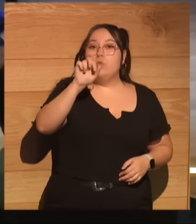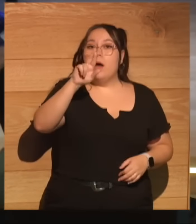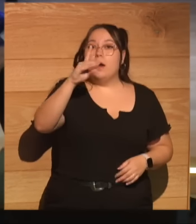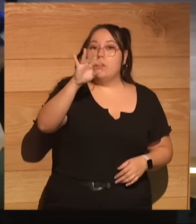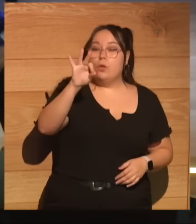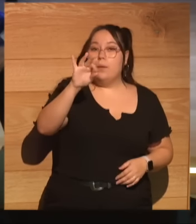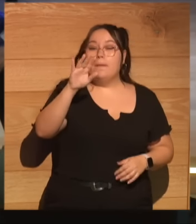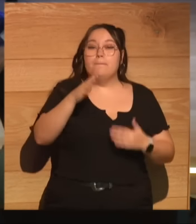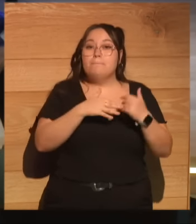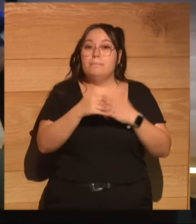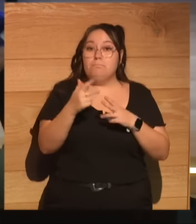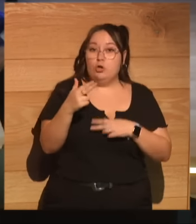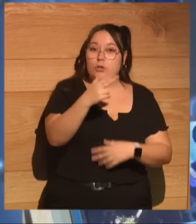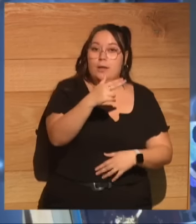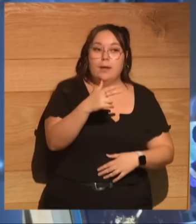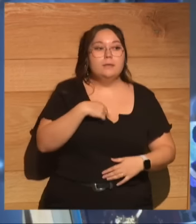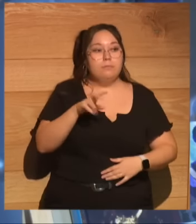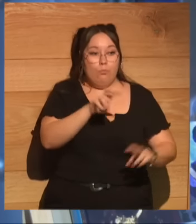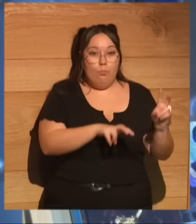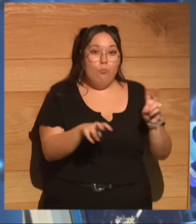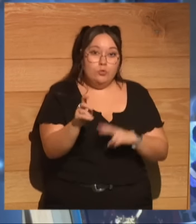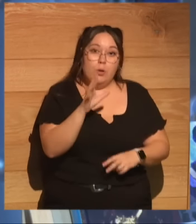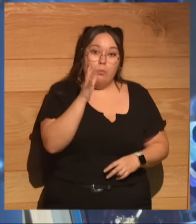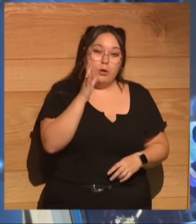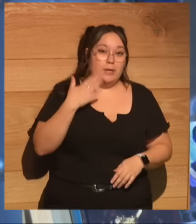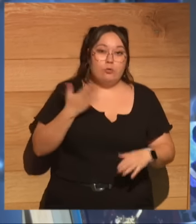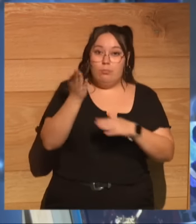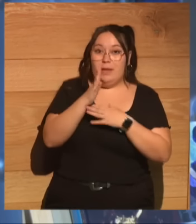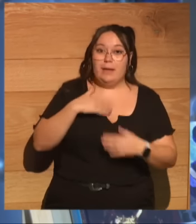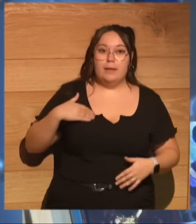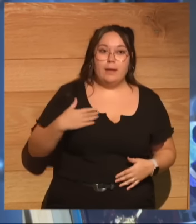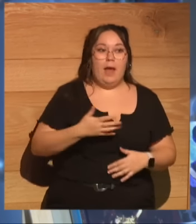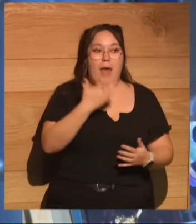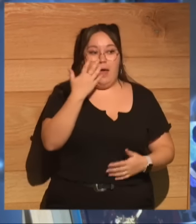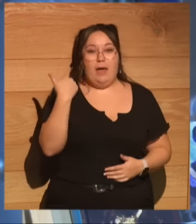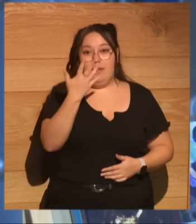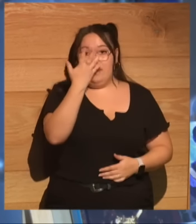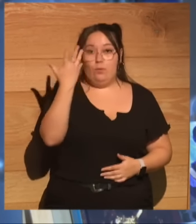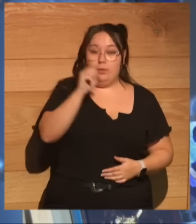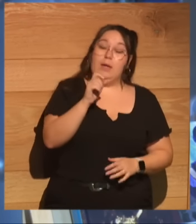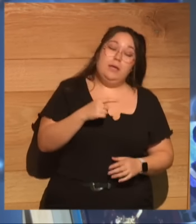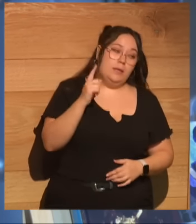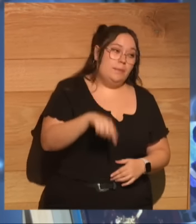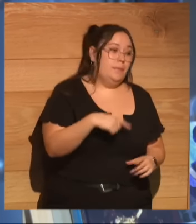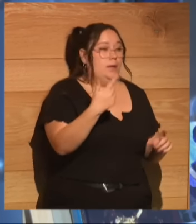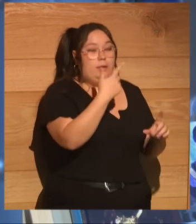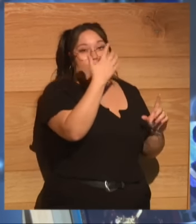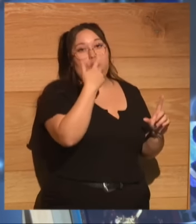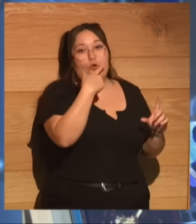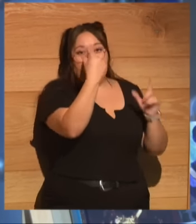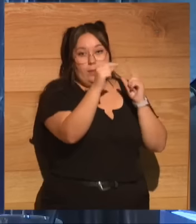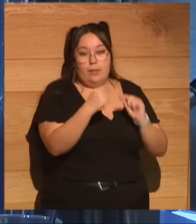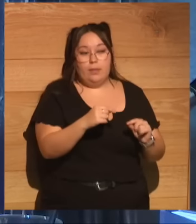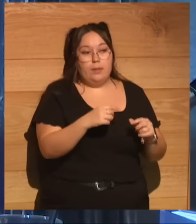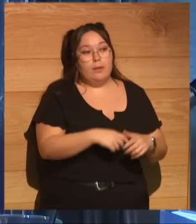único que tenéis que hacer es poner Eduardo Manos Tijeras e iros 50 años atrás. 50 años. Eso y es. Darle colorines, porque imagina, está todo claro, pintado. Imaginad